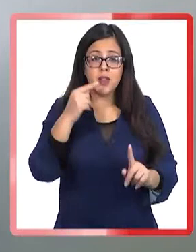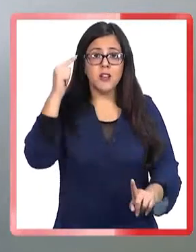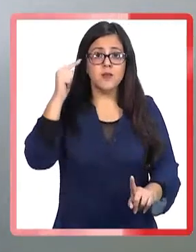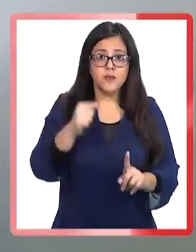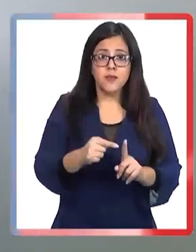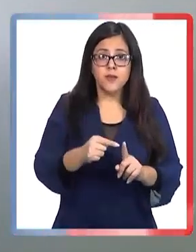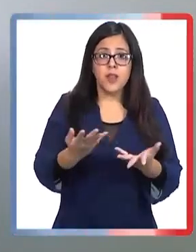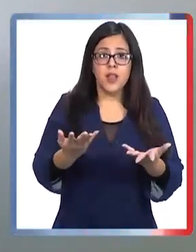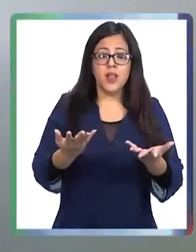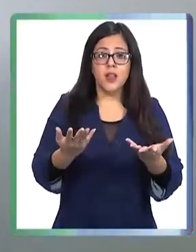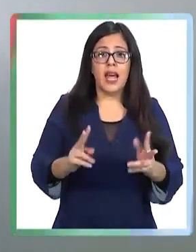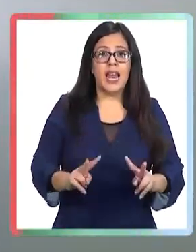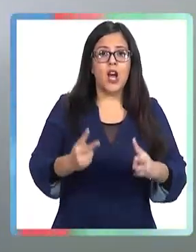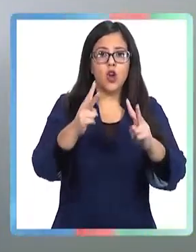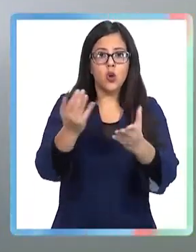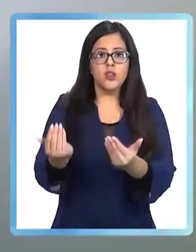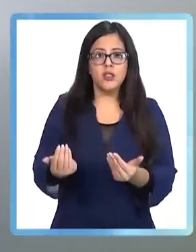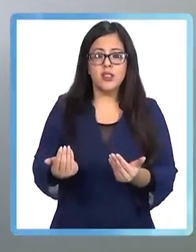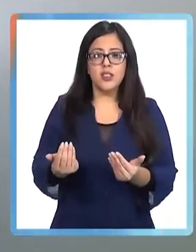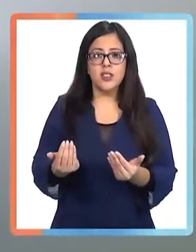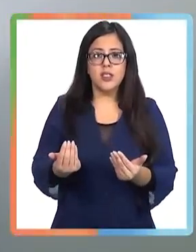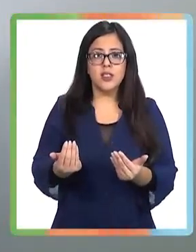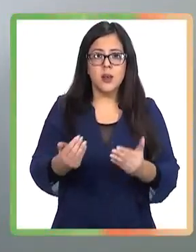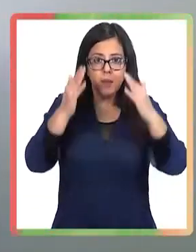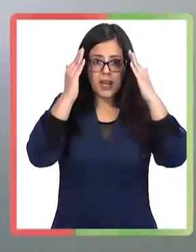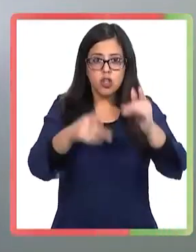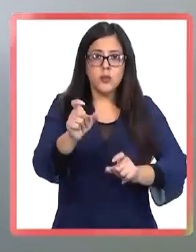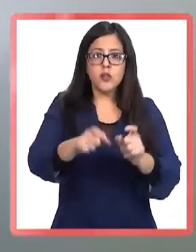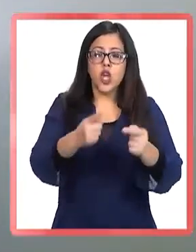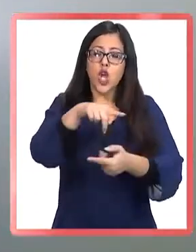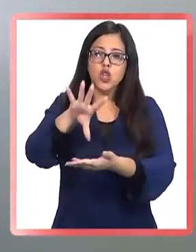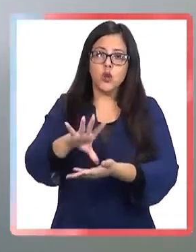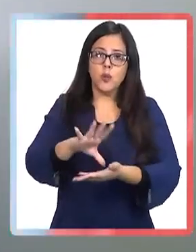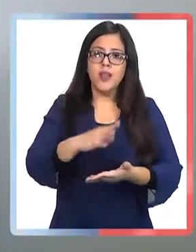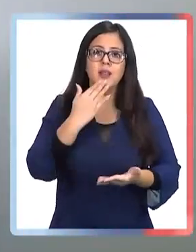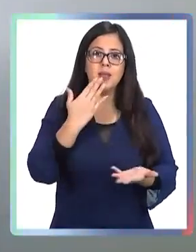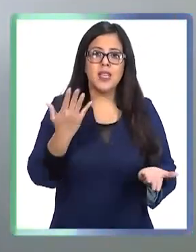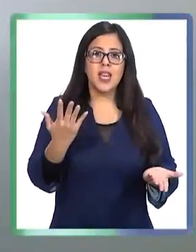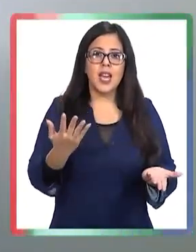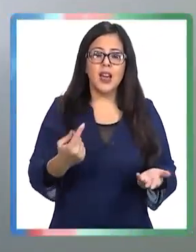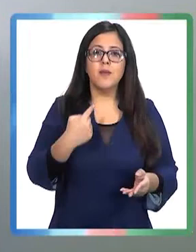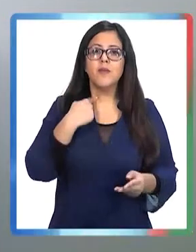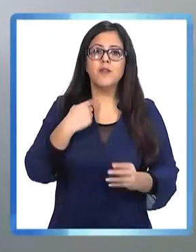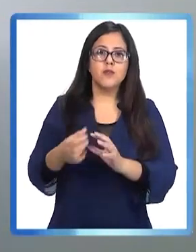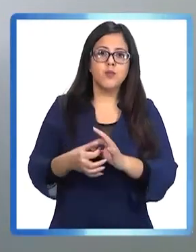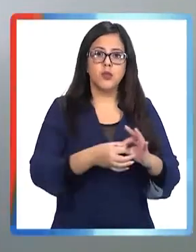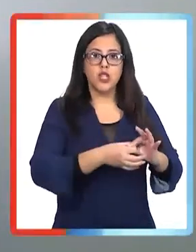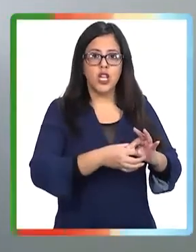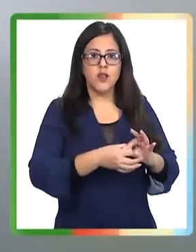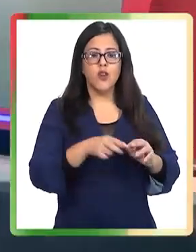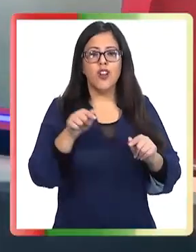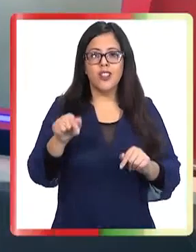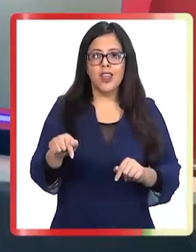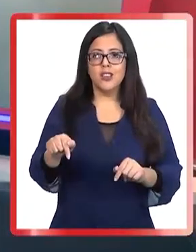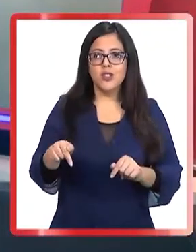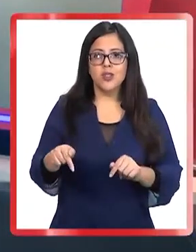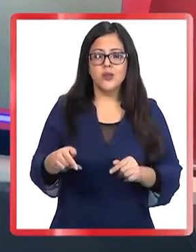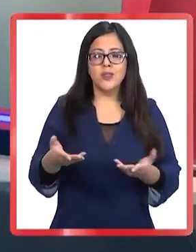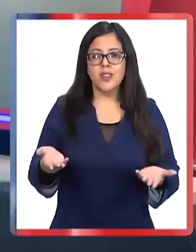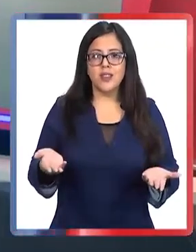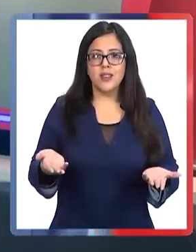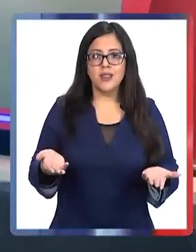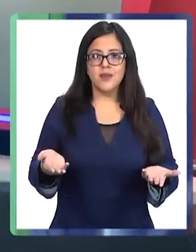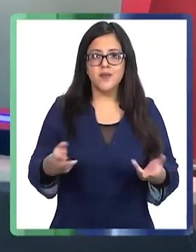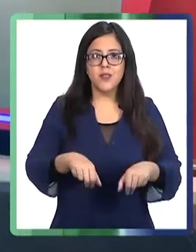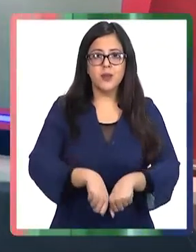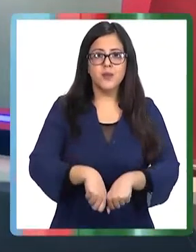también destinados a la infraestructura que se requiere para la atención de migrantes, como también a los efectos o consecuencias que ello trae, principalmente producto